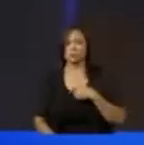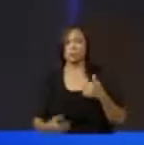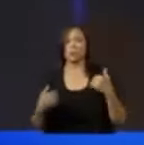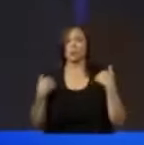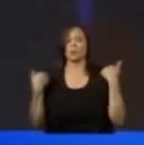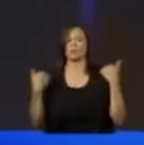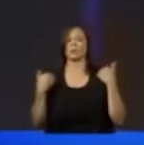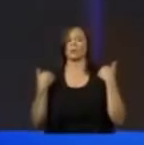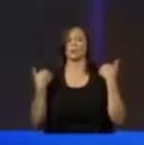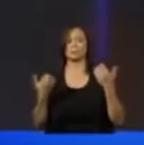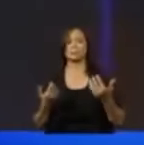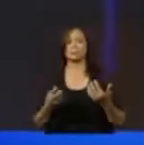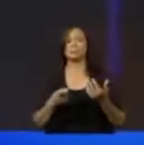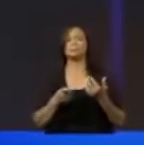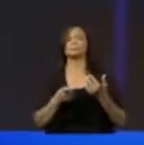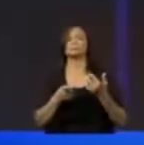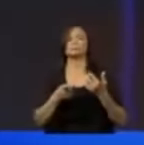jóvenes